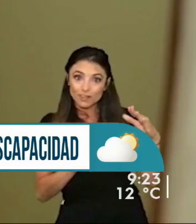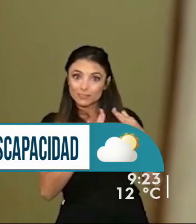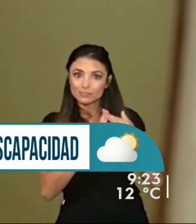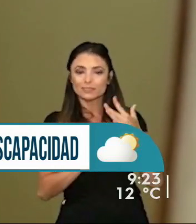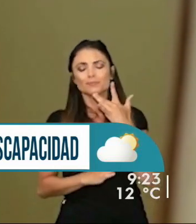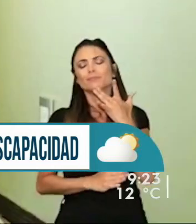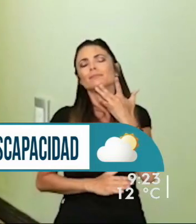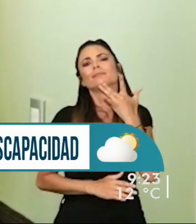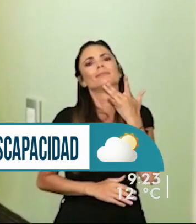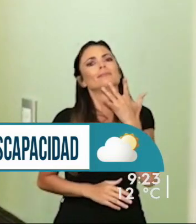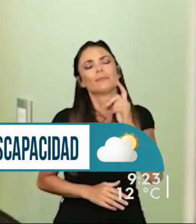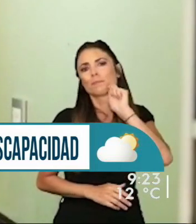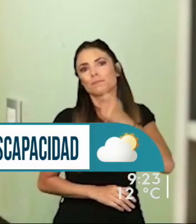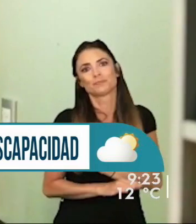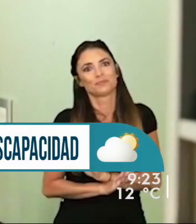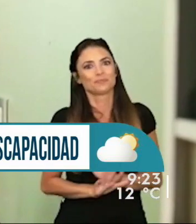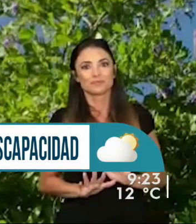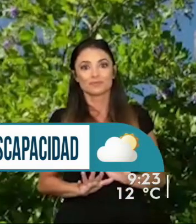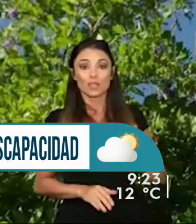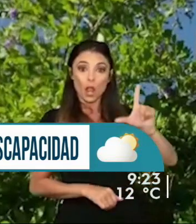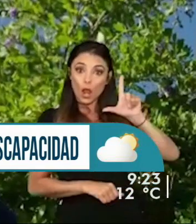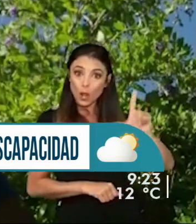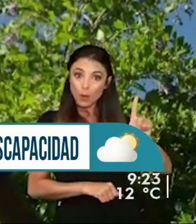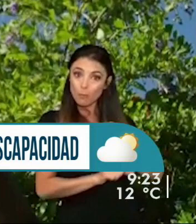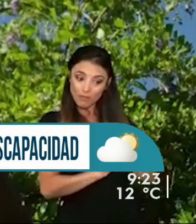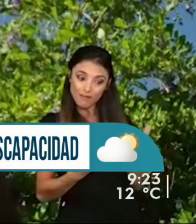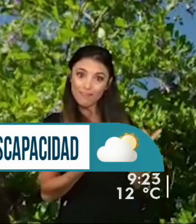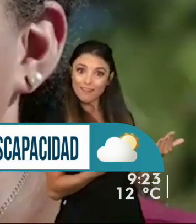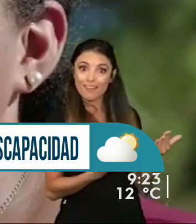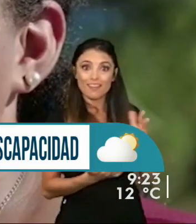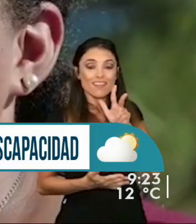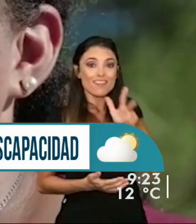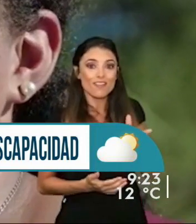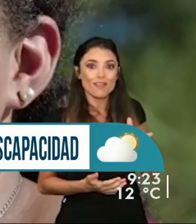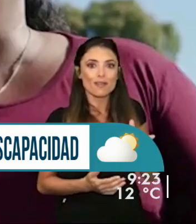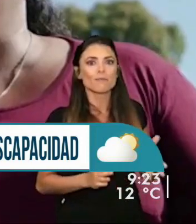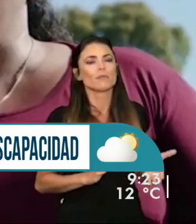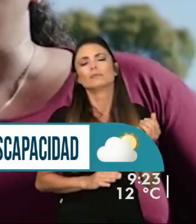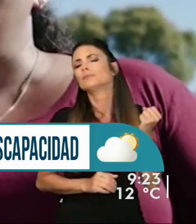integral, porque además de ser consultora, somos agencia de accesibilidad. No es decirle a la empresa, bueno, te doy